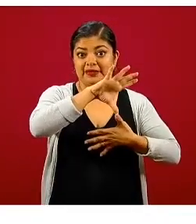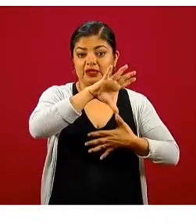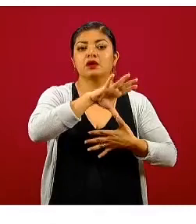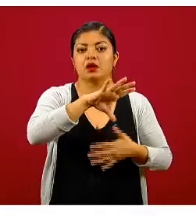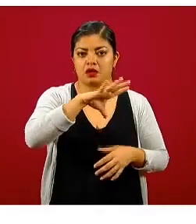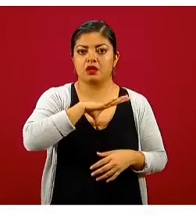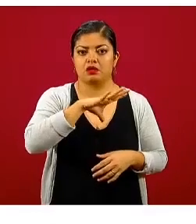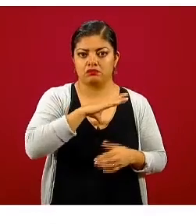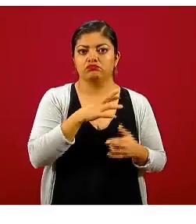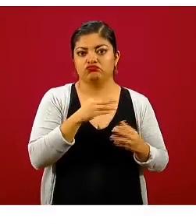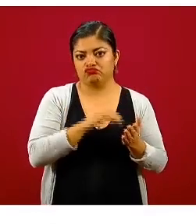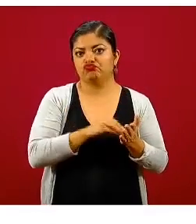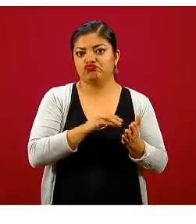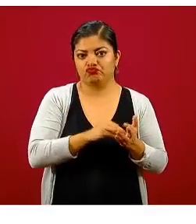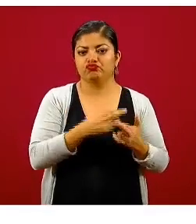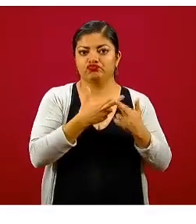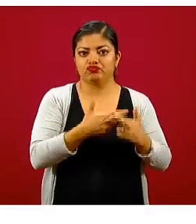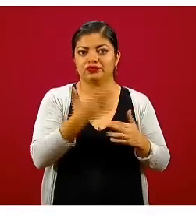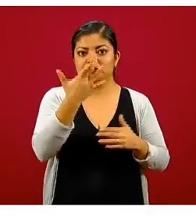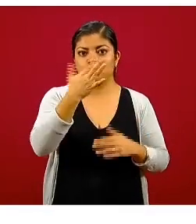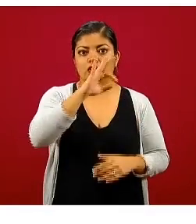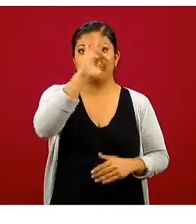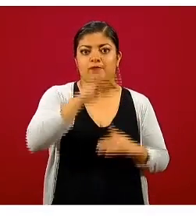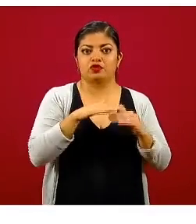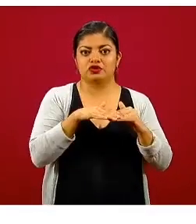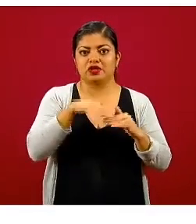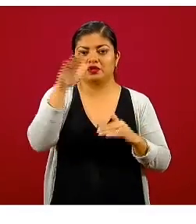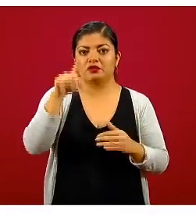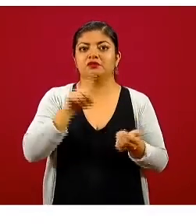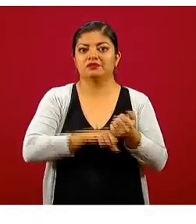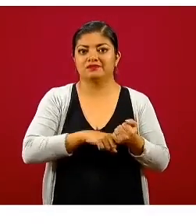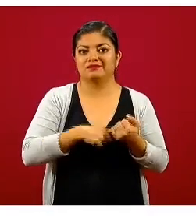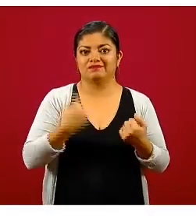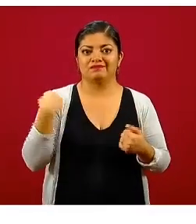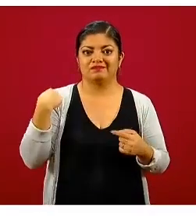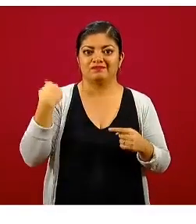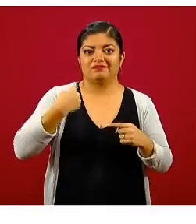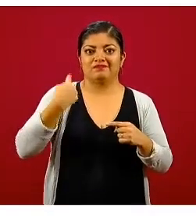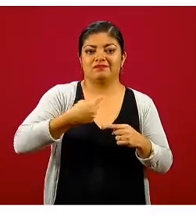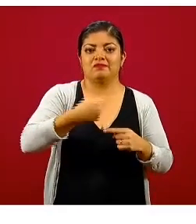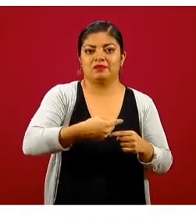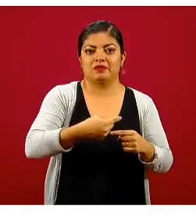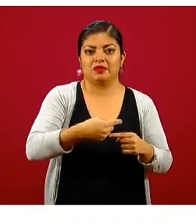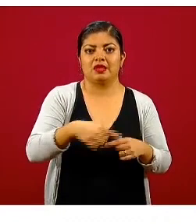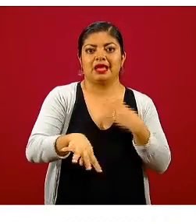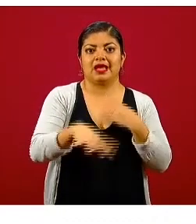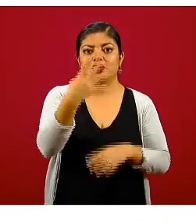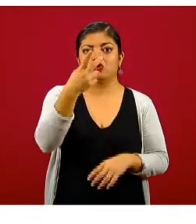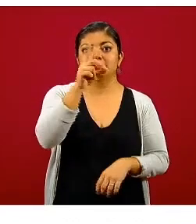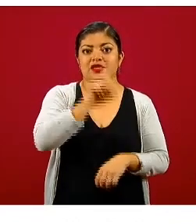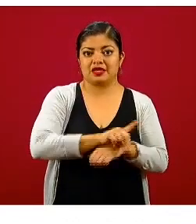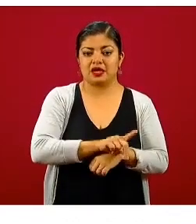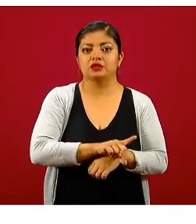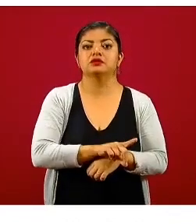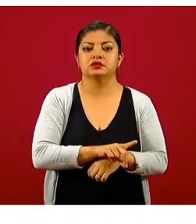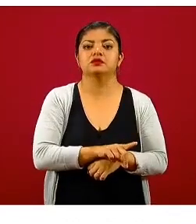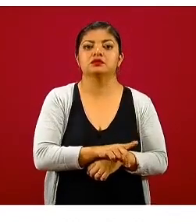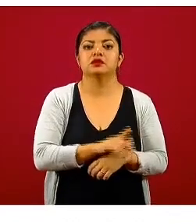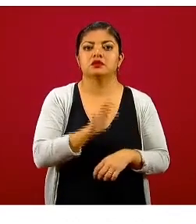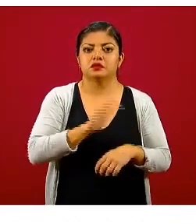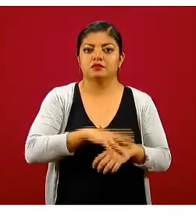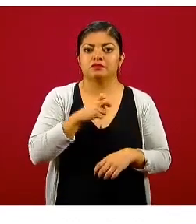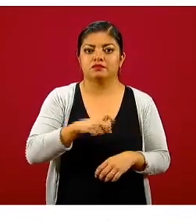la mayor cantidad, más del 50% de los casos confirmados en los últimos 14 días. Es